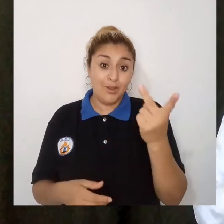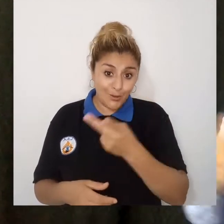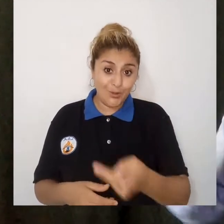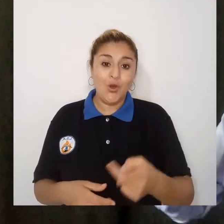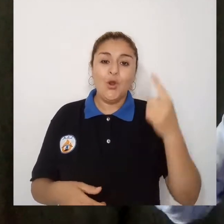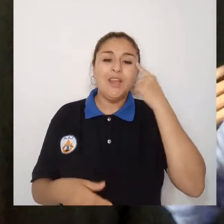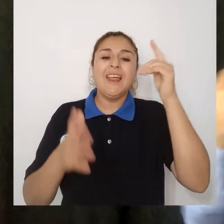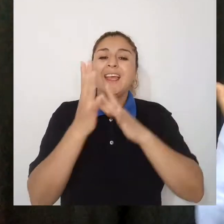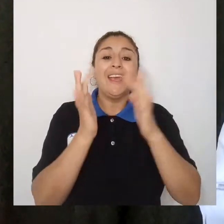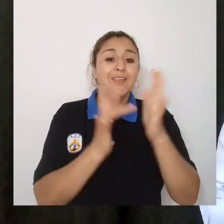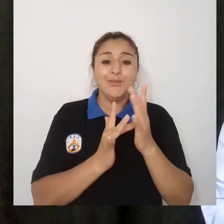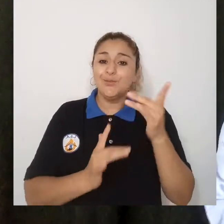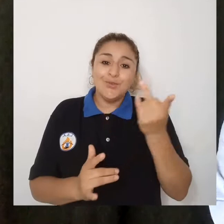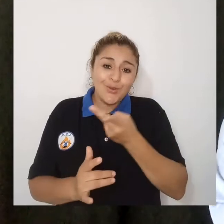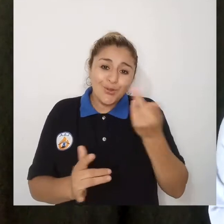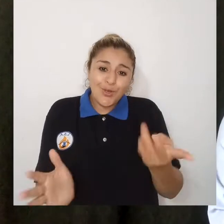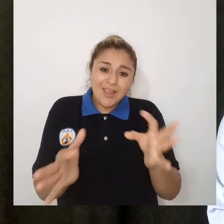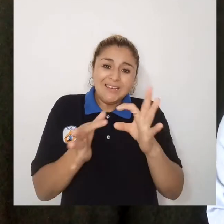y pueden cubrirse